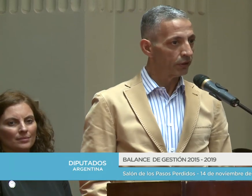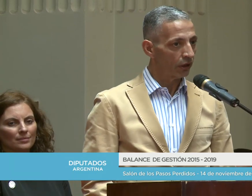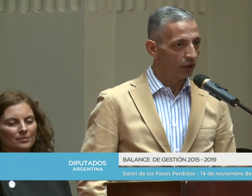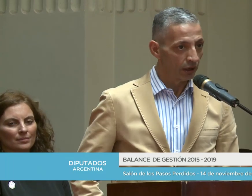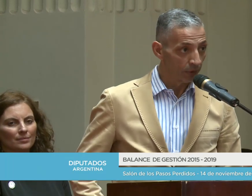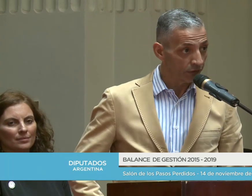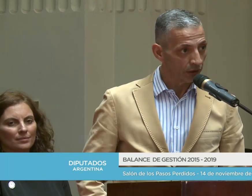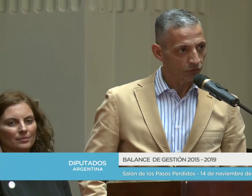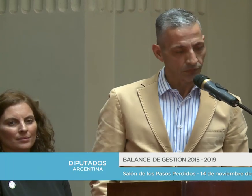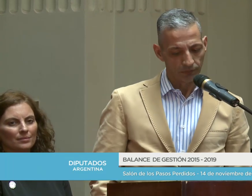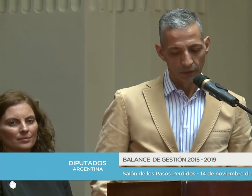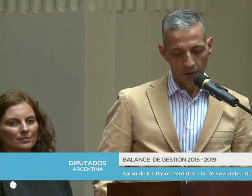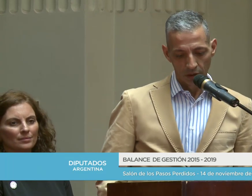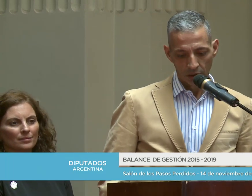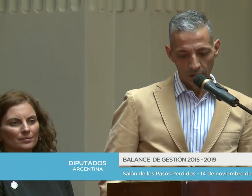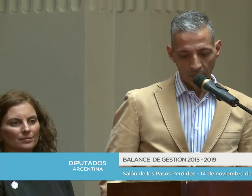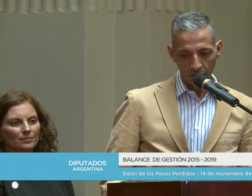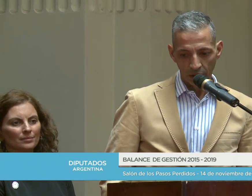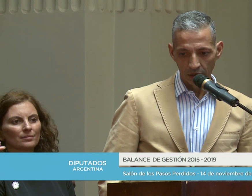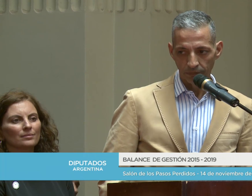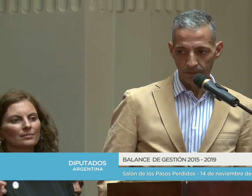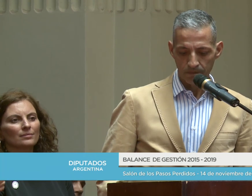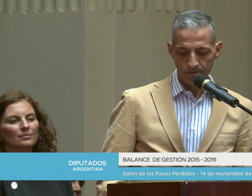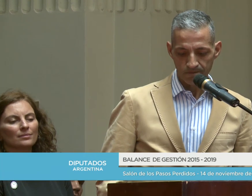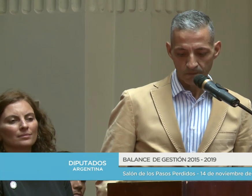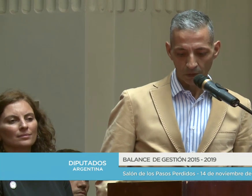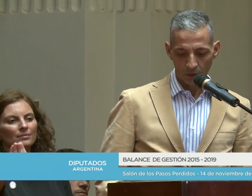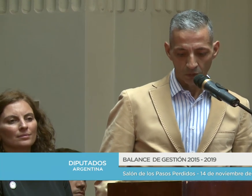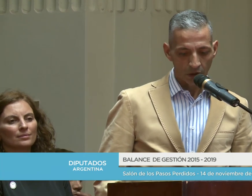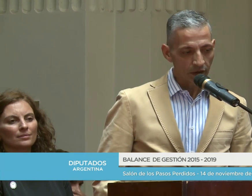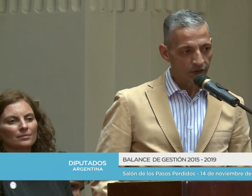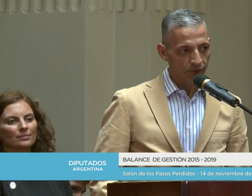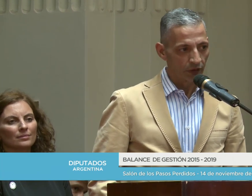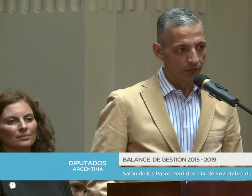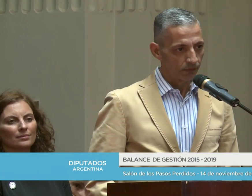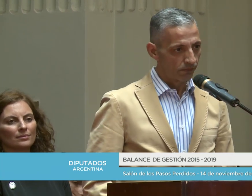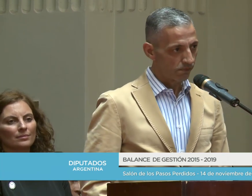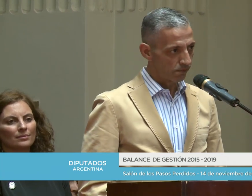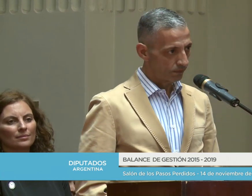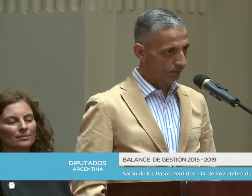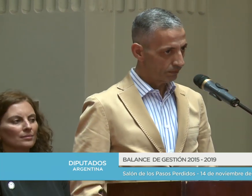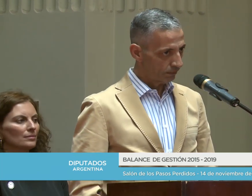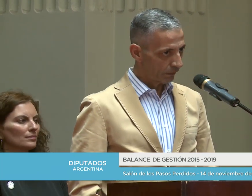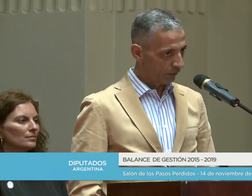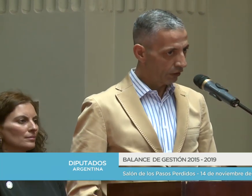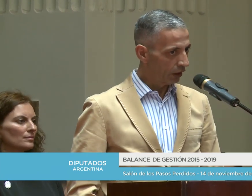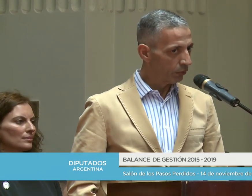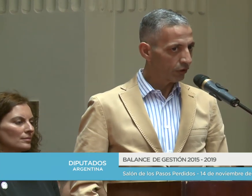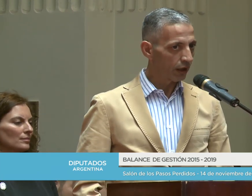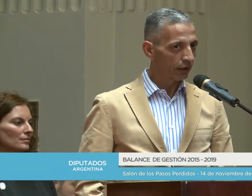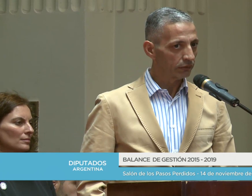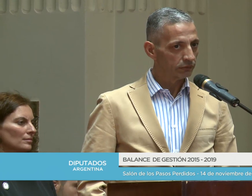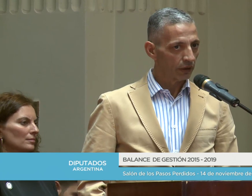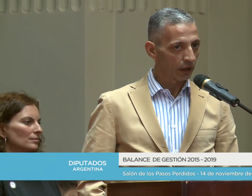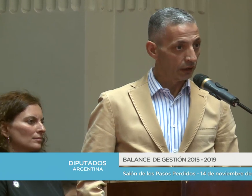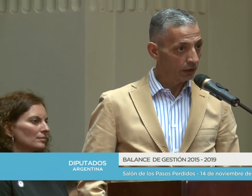dirigentes empresarios vamos a tener un gran desafío. Si queremos